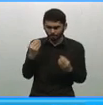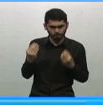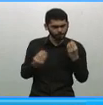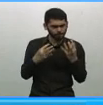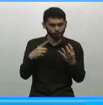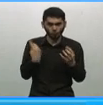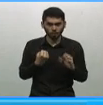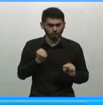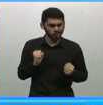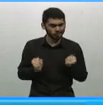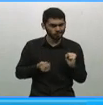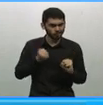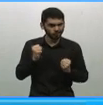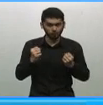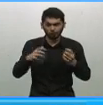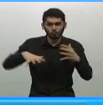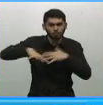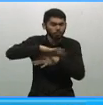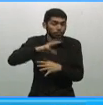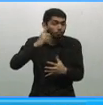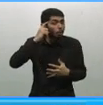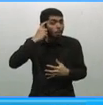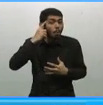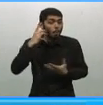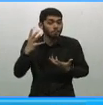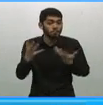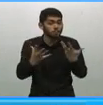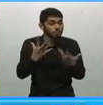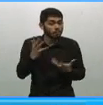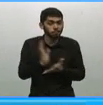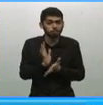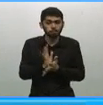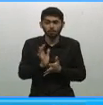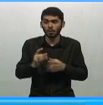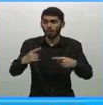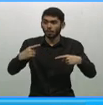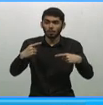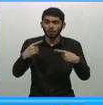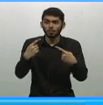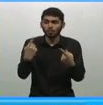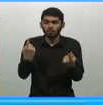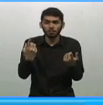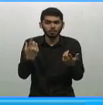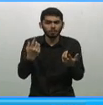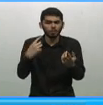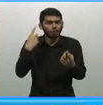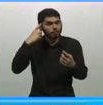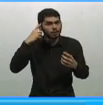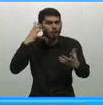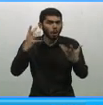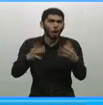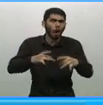eh Todo se volvió muy loco para para para lo que significa que es un partido solamente un partido de fútbol Obviamente que es un